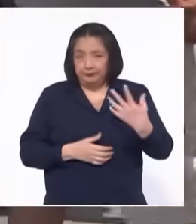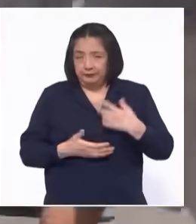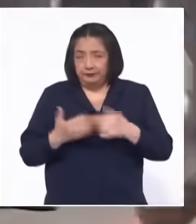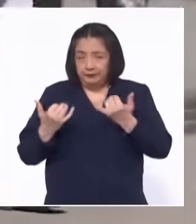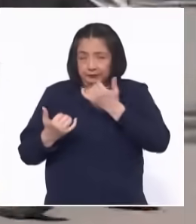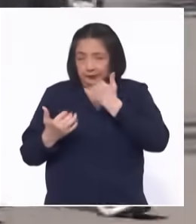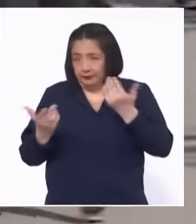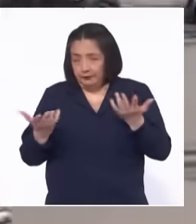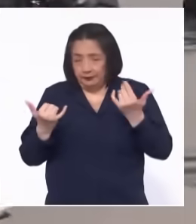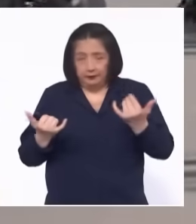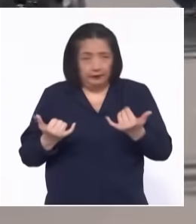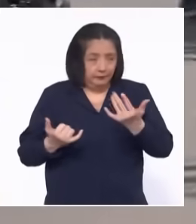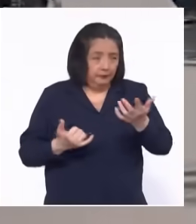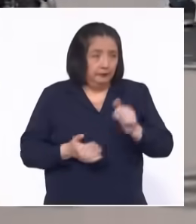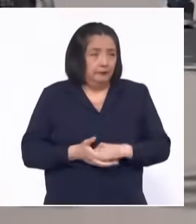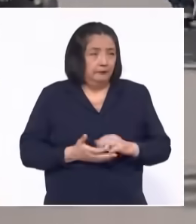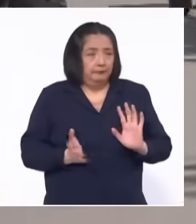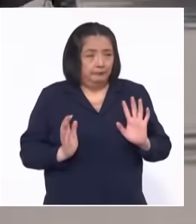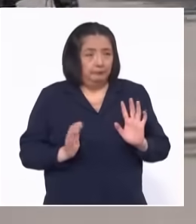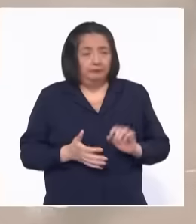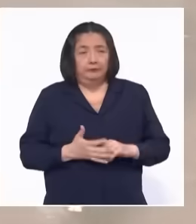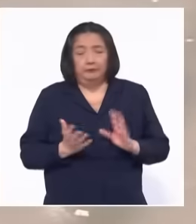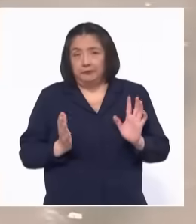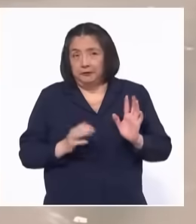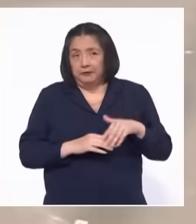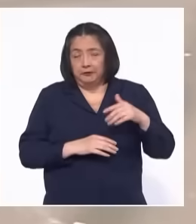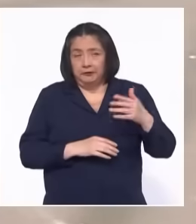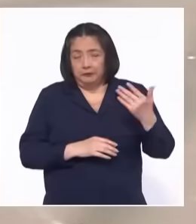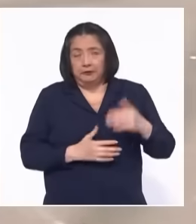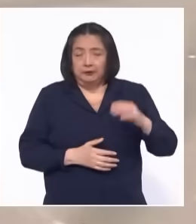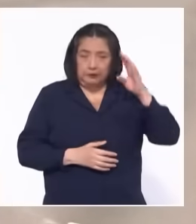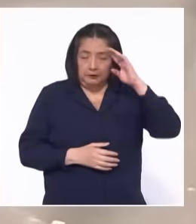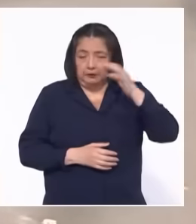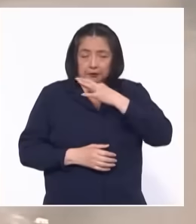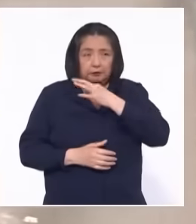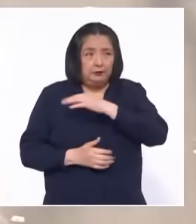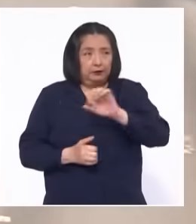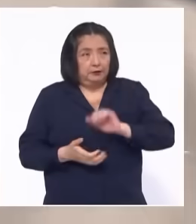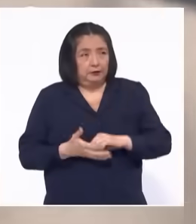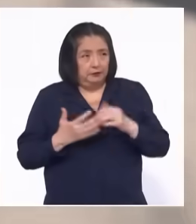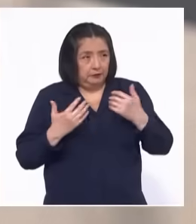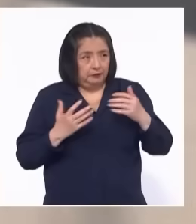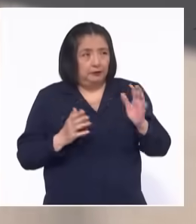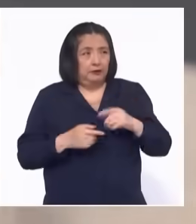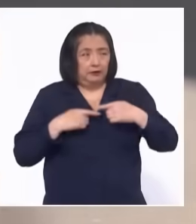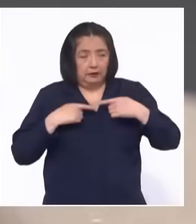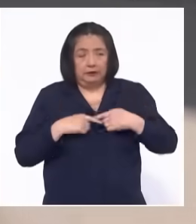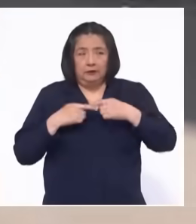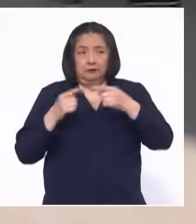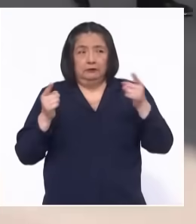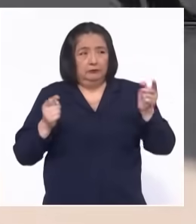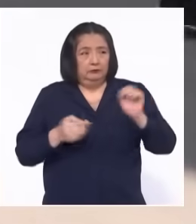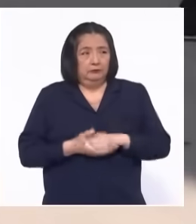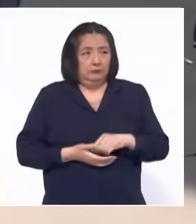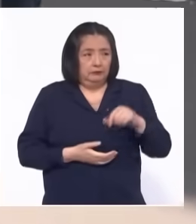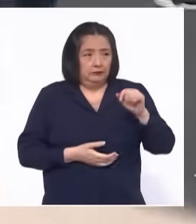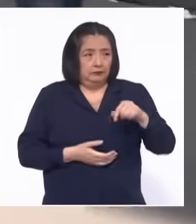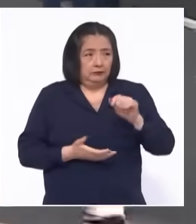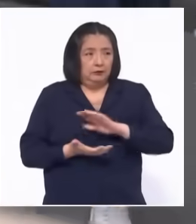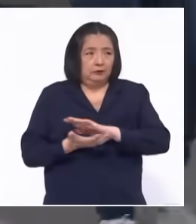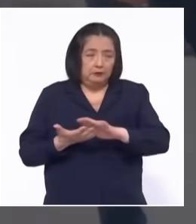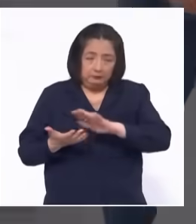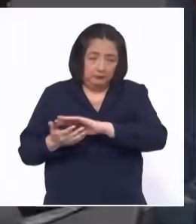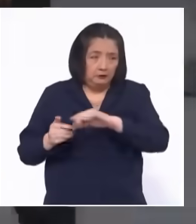viene ocurriendo en estas primeras horas del día, después de que el comandante general de la policía haya anunciado esta